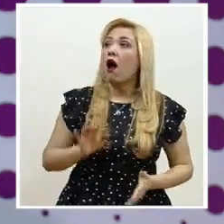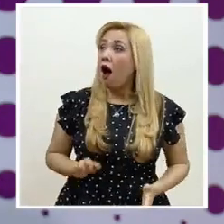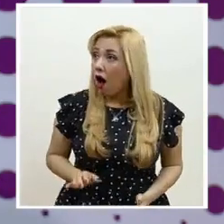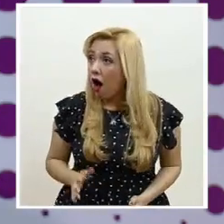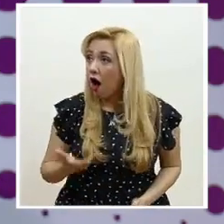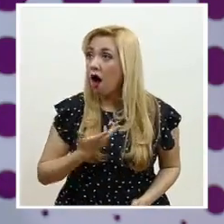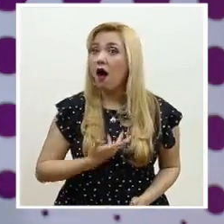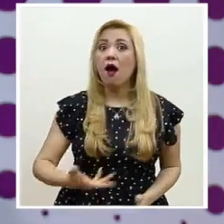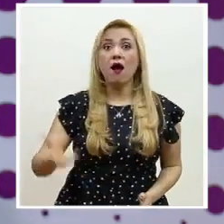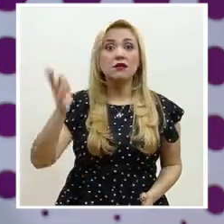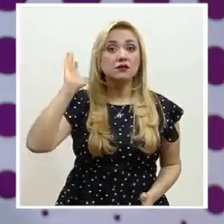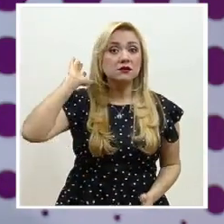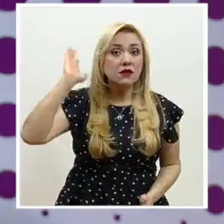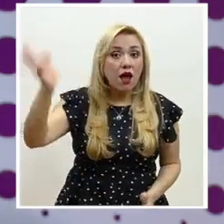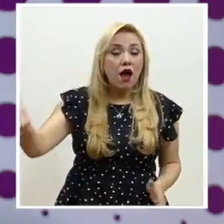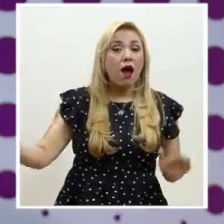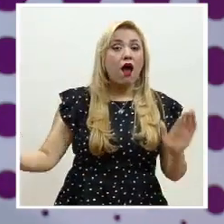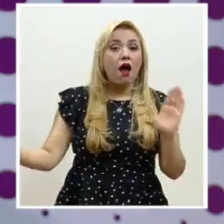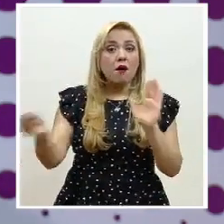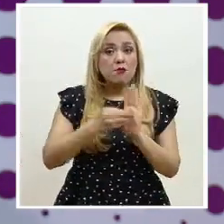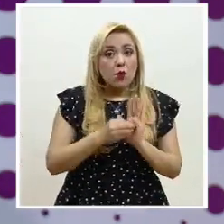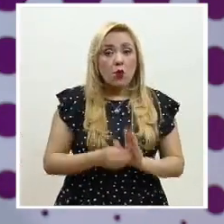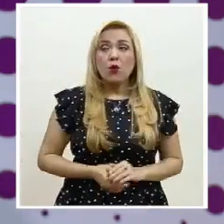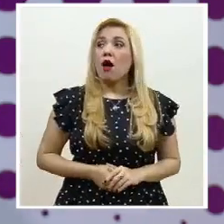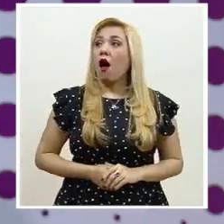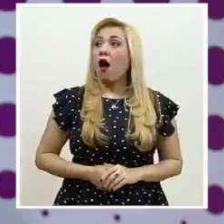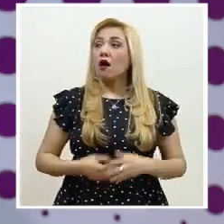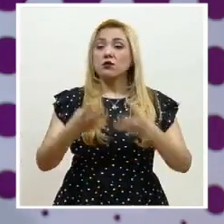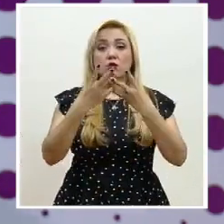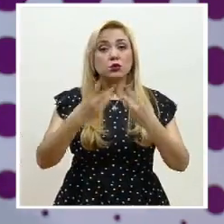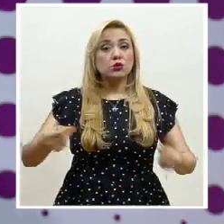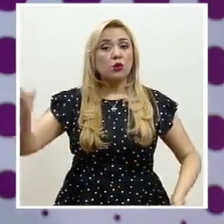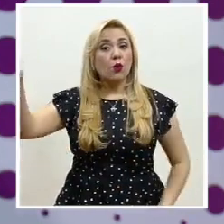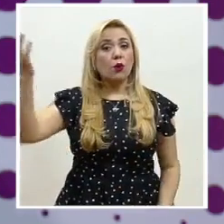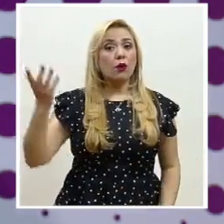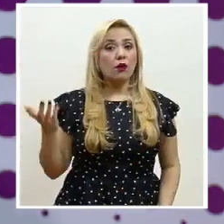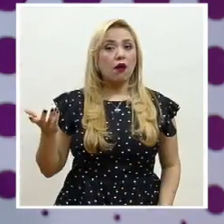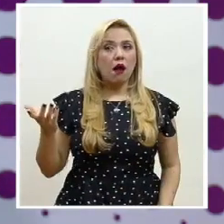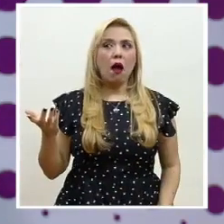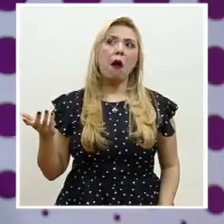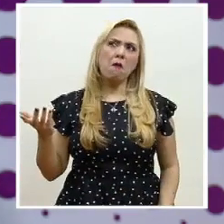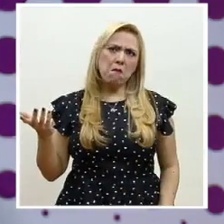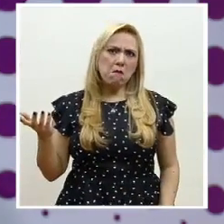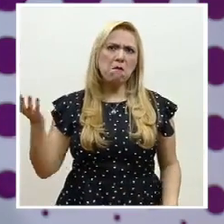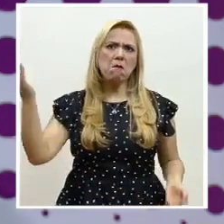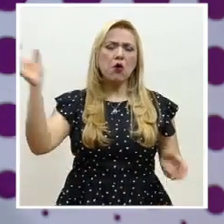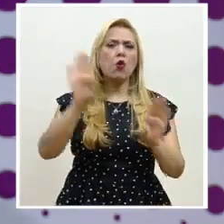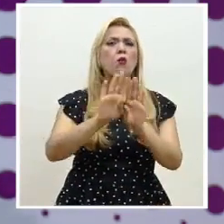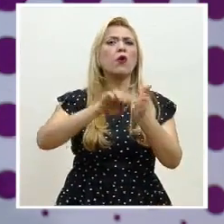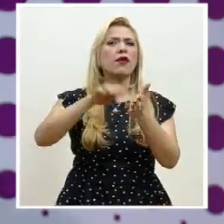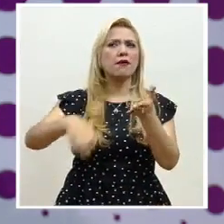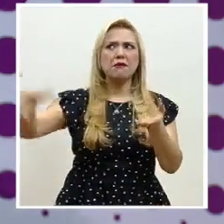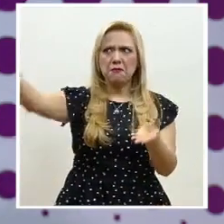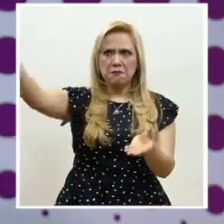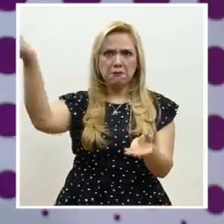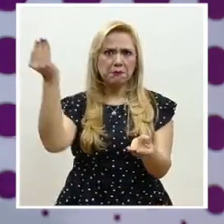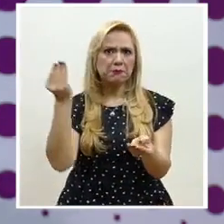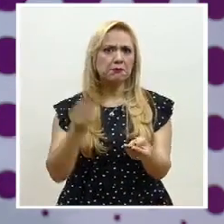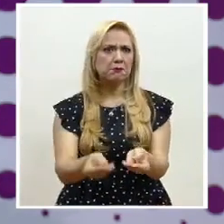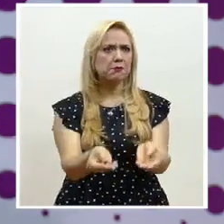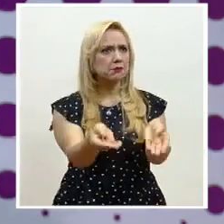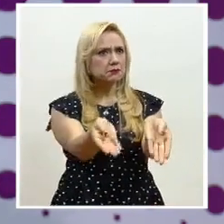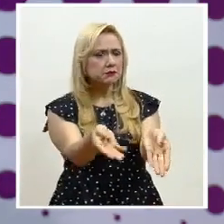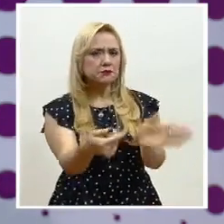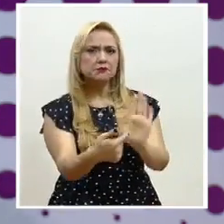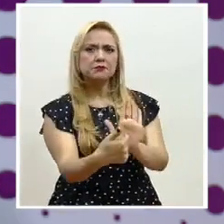otras aproximaciones, incluso una forma de solucionar sus problemas, claro que puede ser retomado y es muy enriquecedor para nosotros también